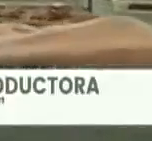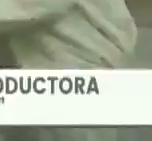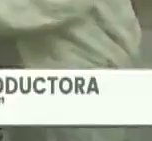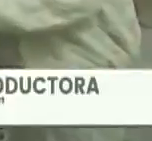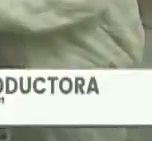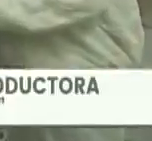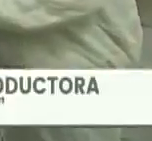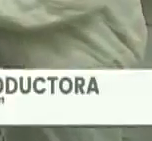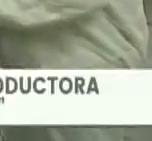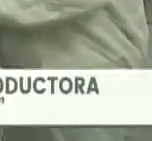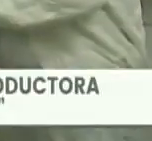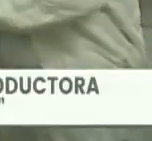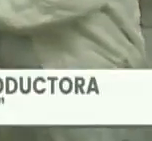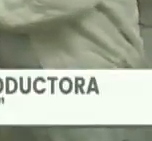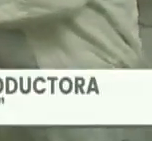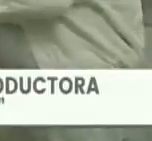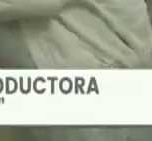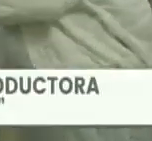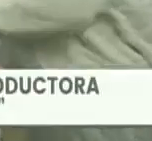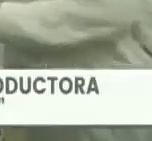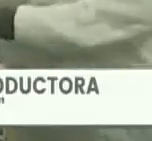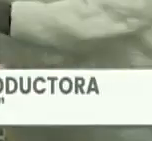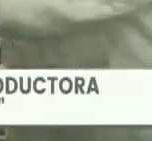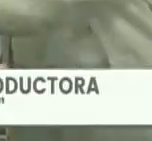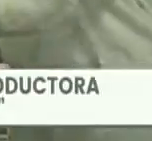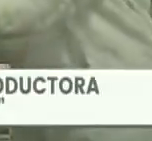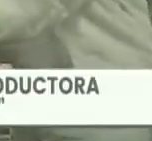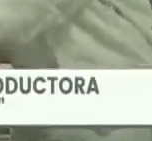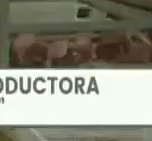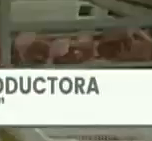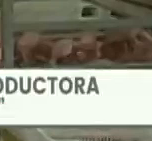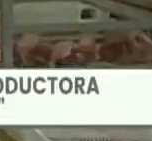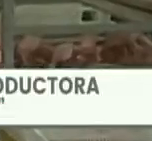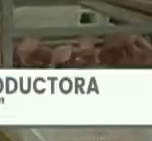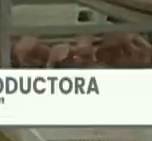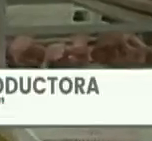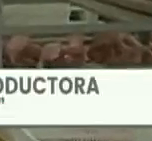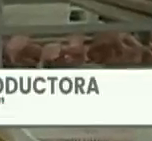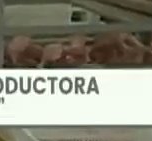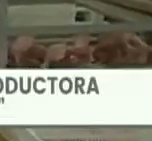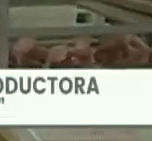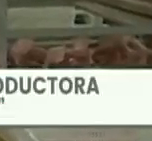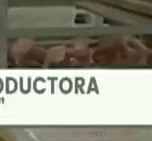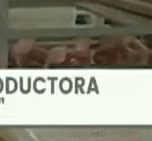matanza, y luego de la matanza pasan